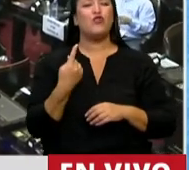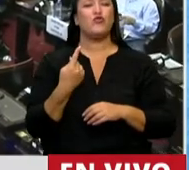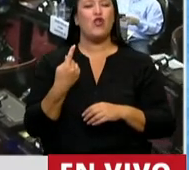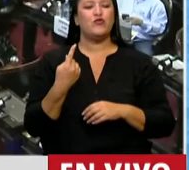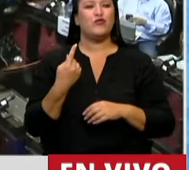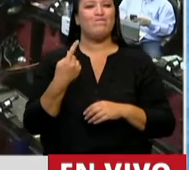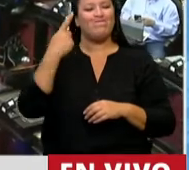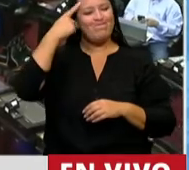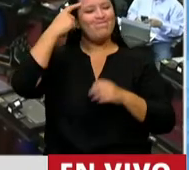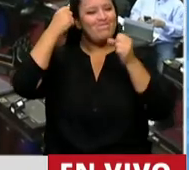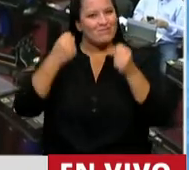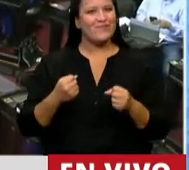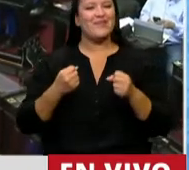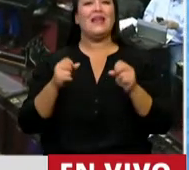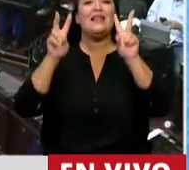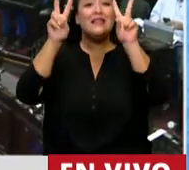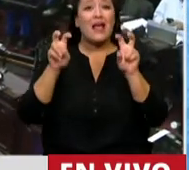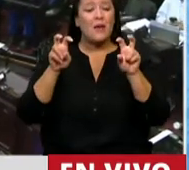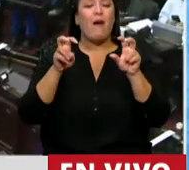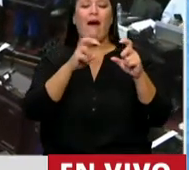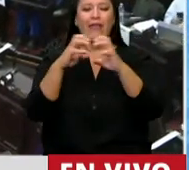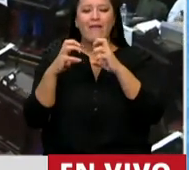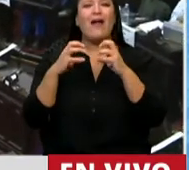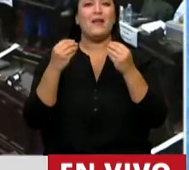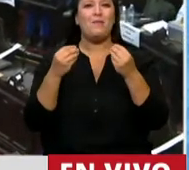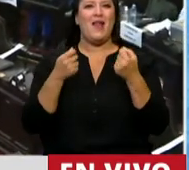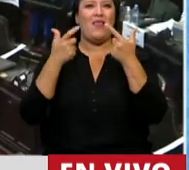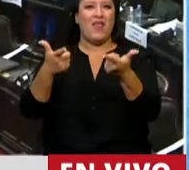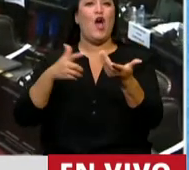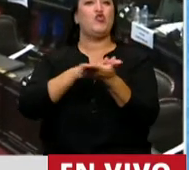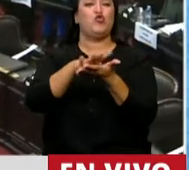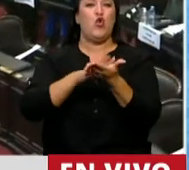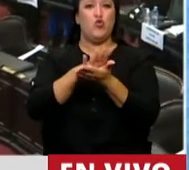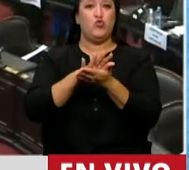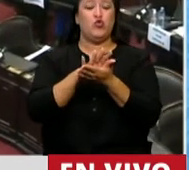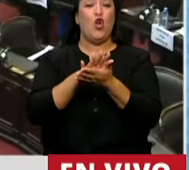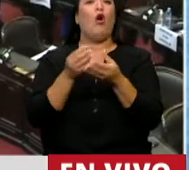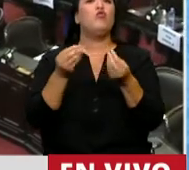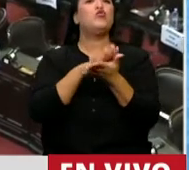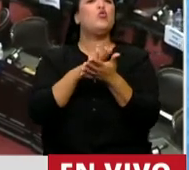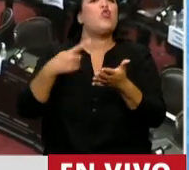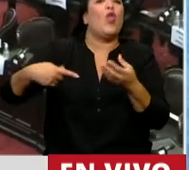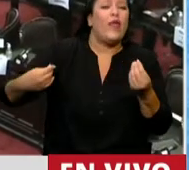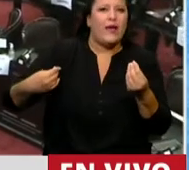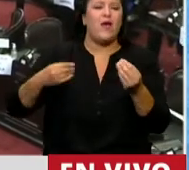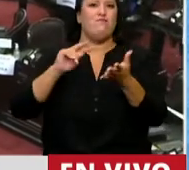contribuyen a resolver, vuelvo a decir, los graves problemas que tiene